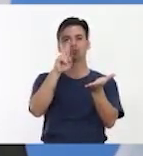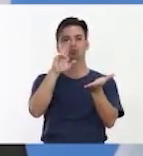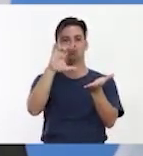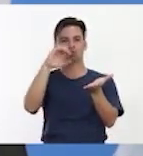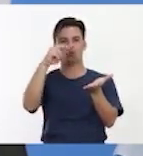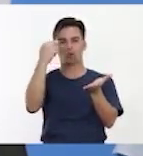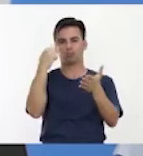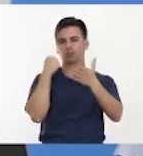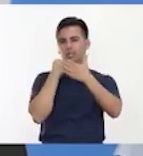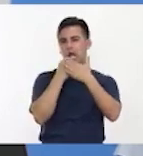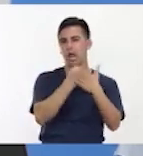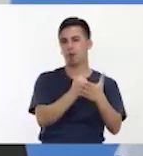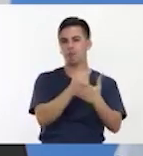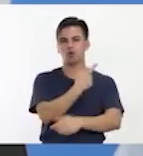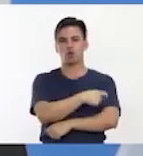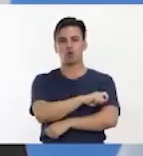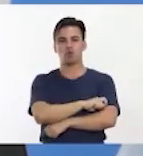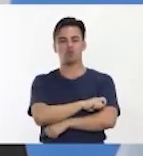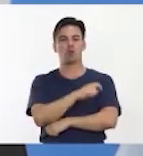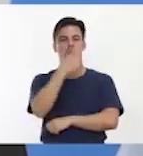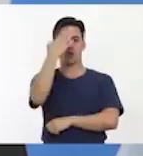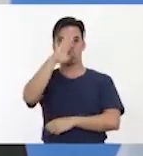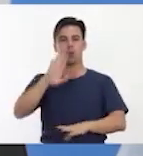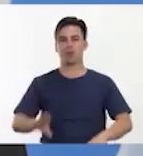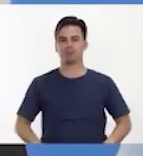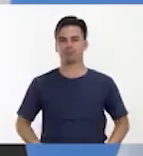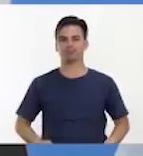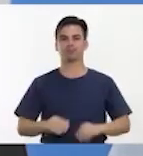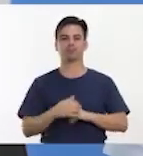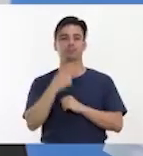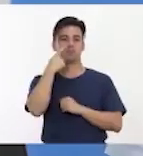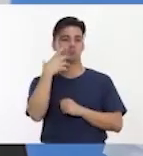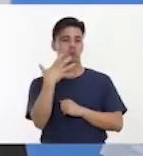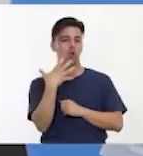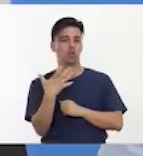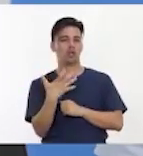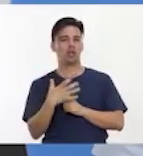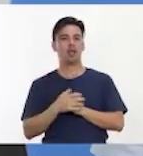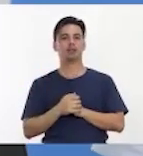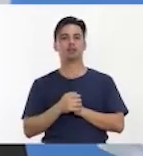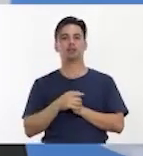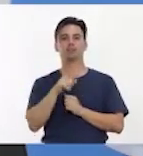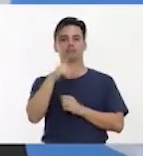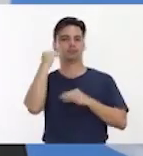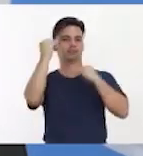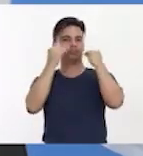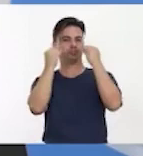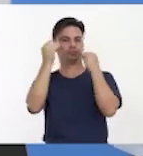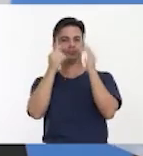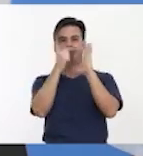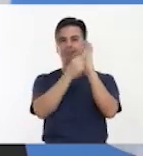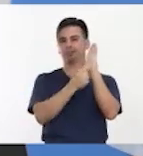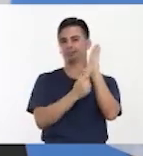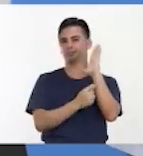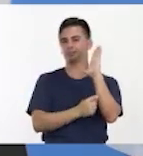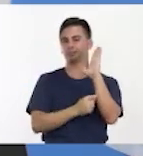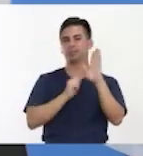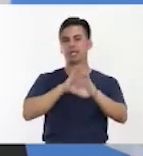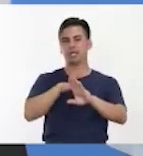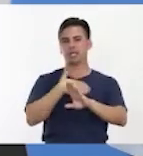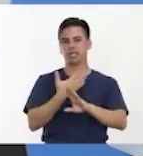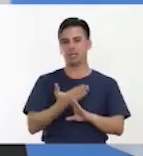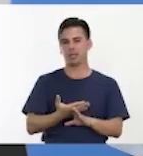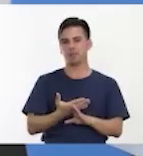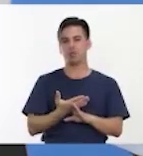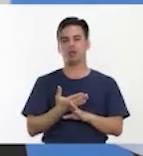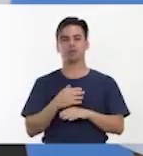Constitución de 66 con todo el apoyo del pueblo de Cuba. Es importante reflexionar sobre estos aspectos para, bueno, después